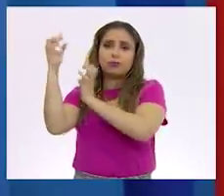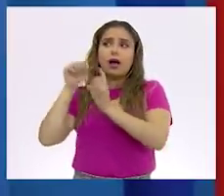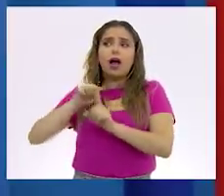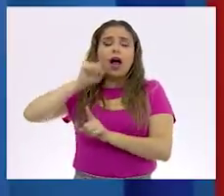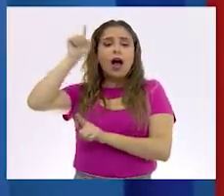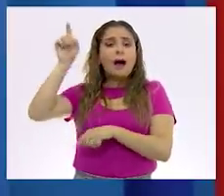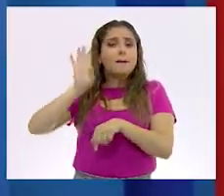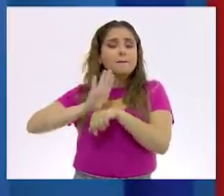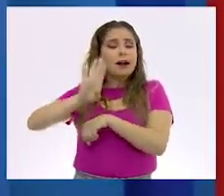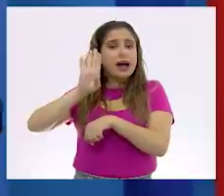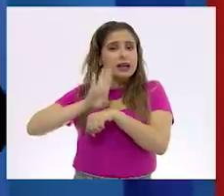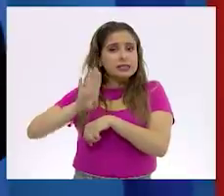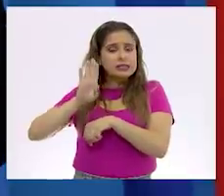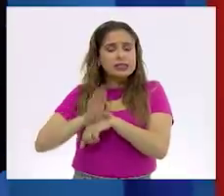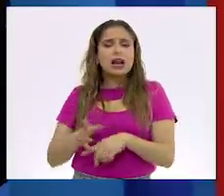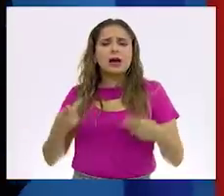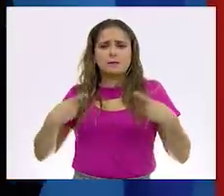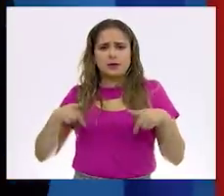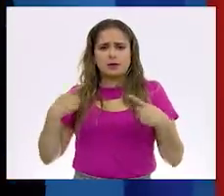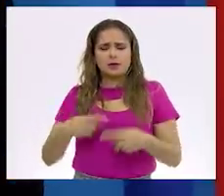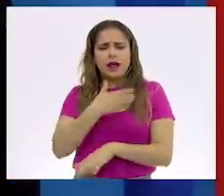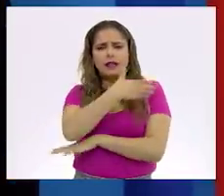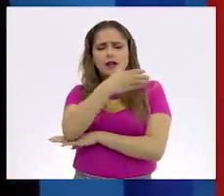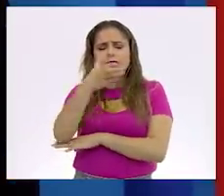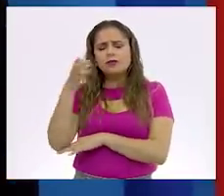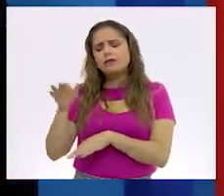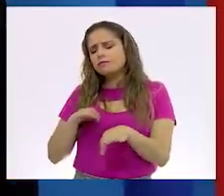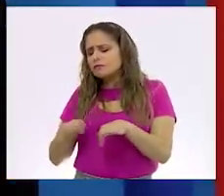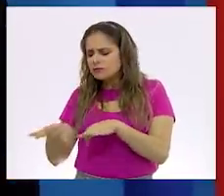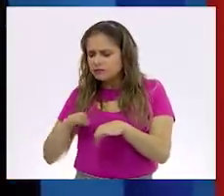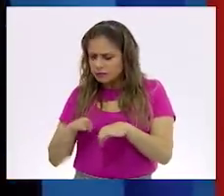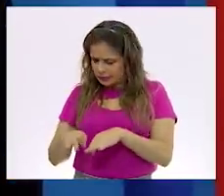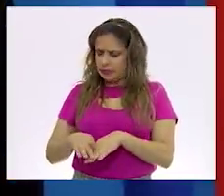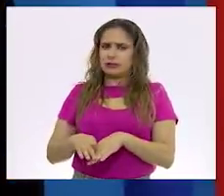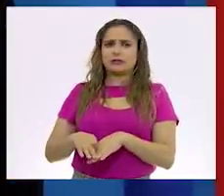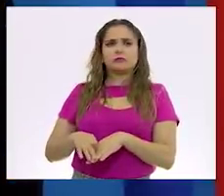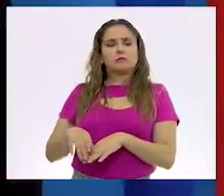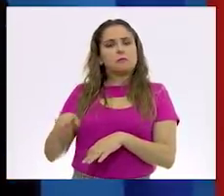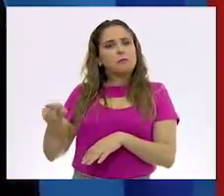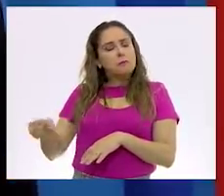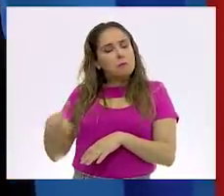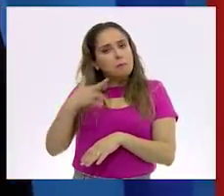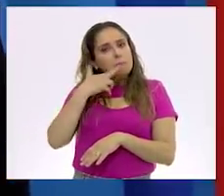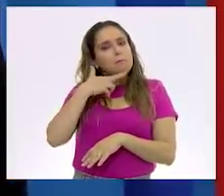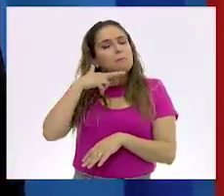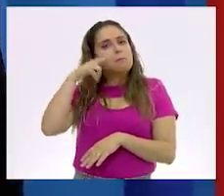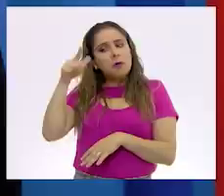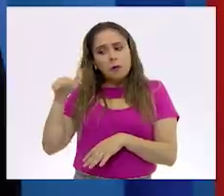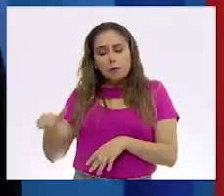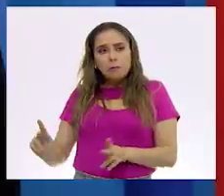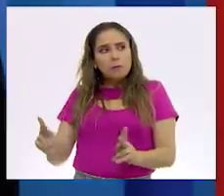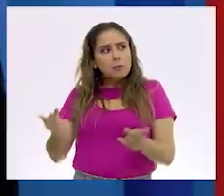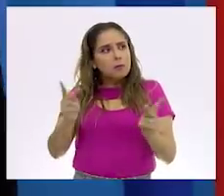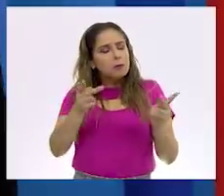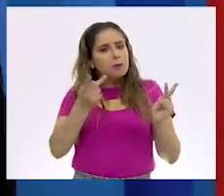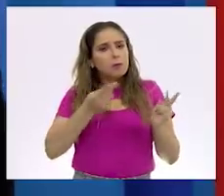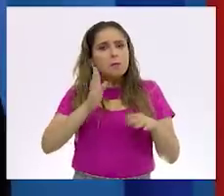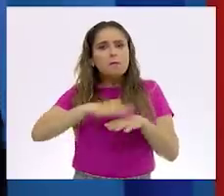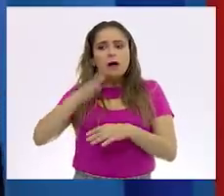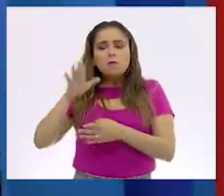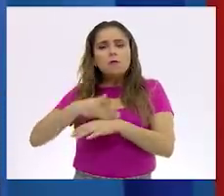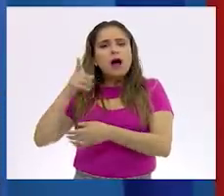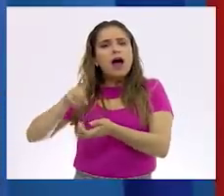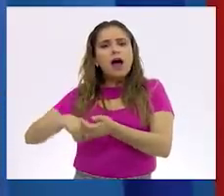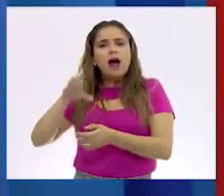Brasil. Los agricultores se dieron cuenta del beneficio y la comerciabilidad de este producto y